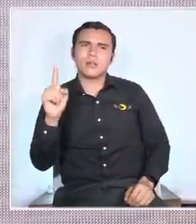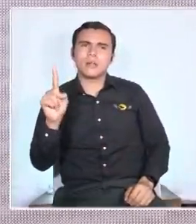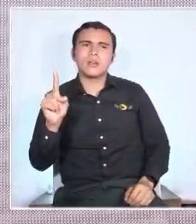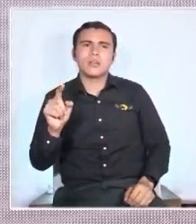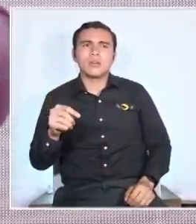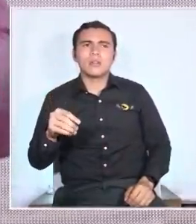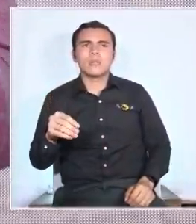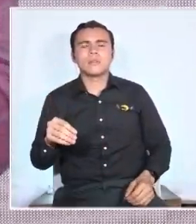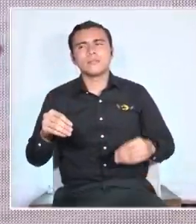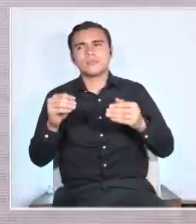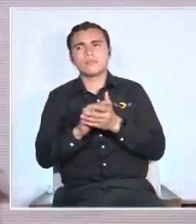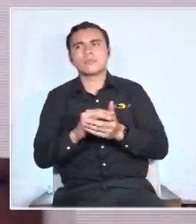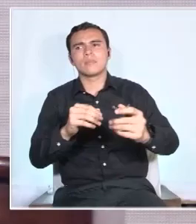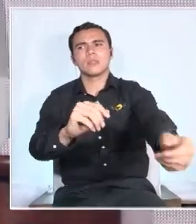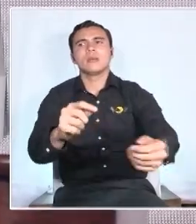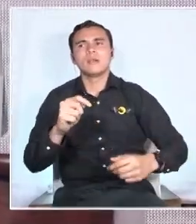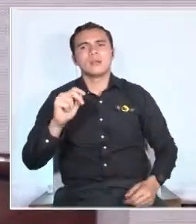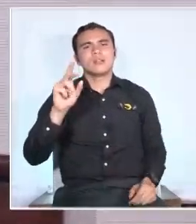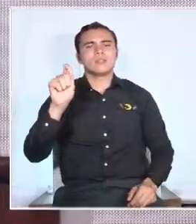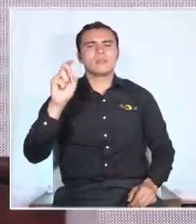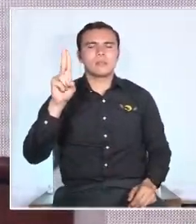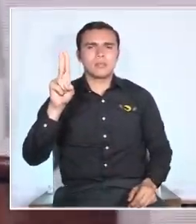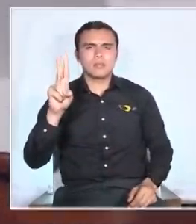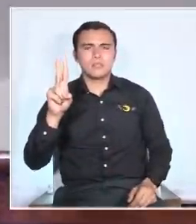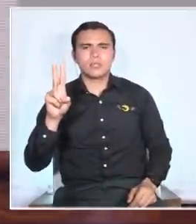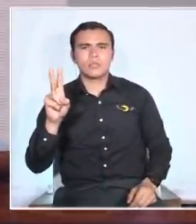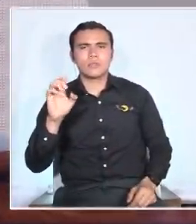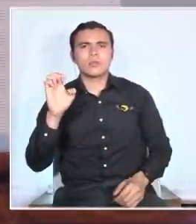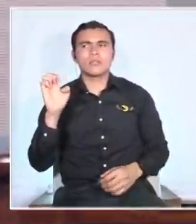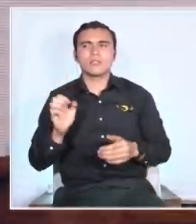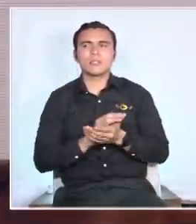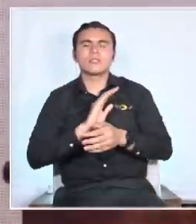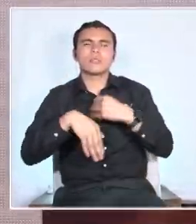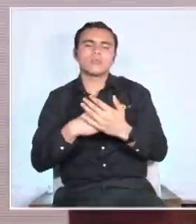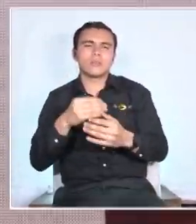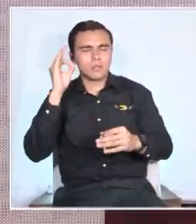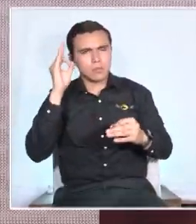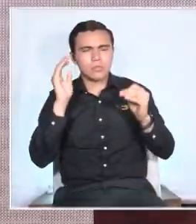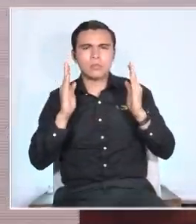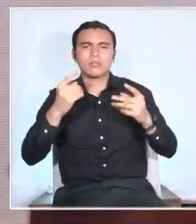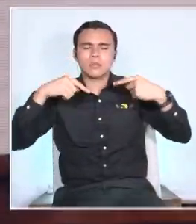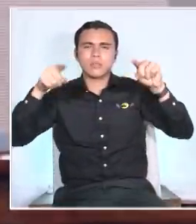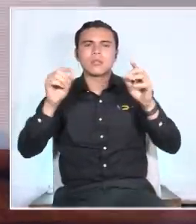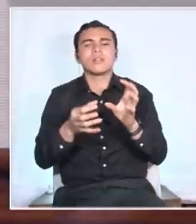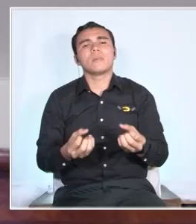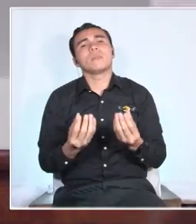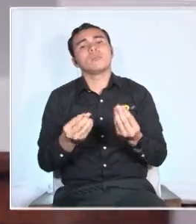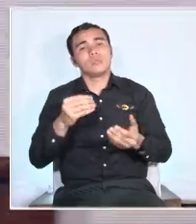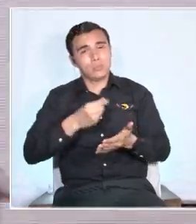un pastor que tenía un programa de televisión muy visto en todo Estados Unidos, era un pastor muy famoso y de mucho